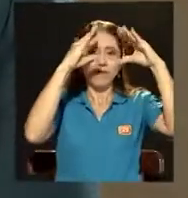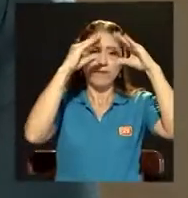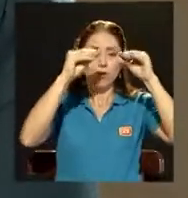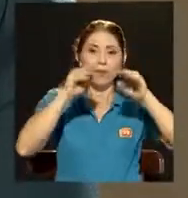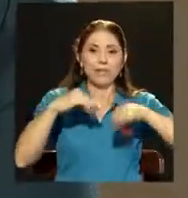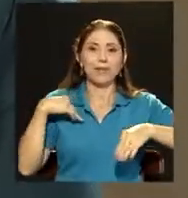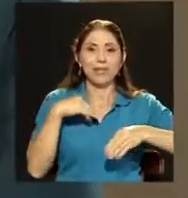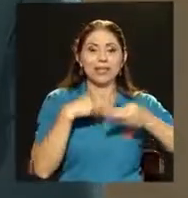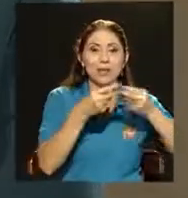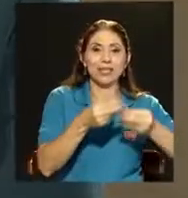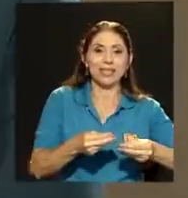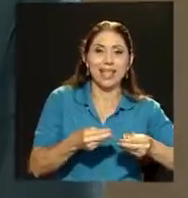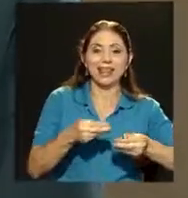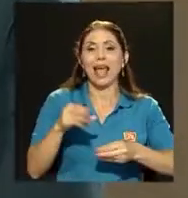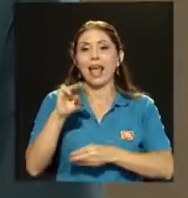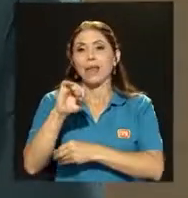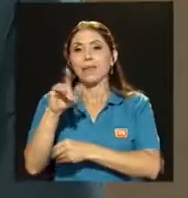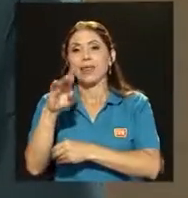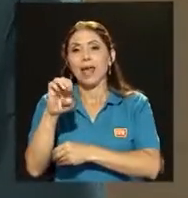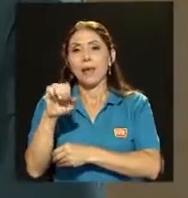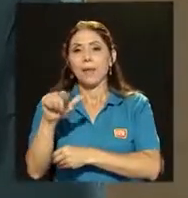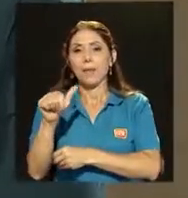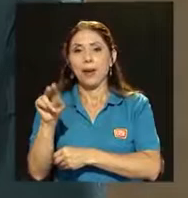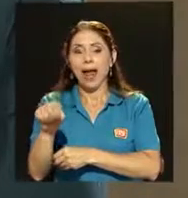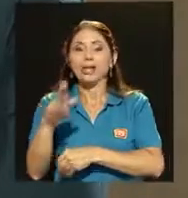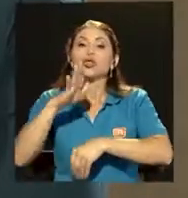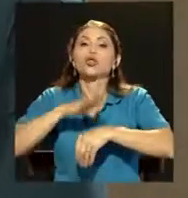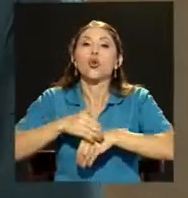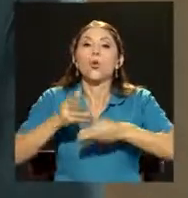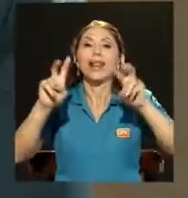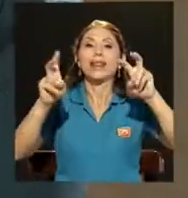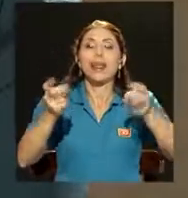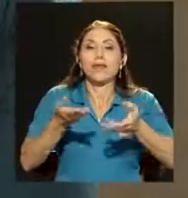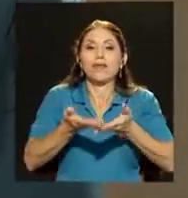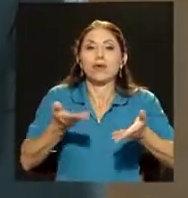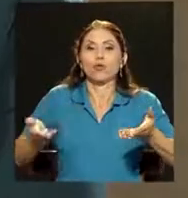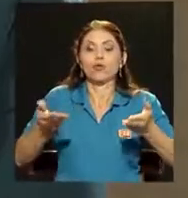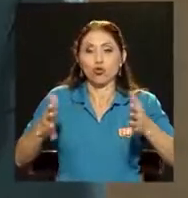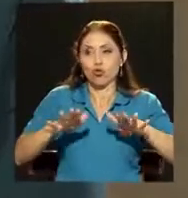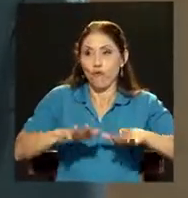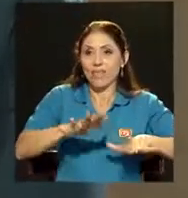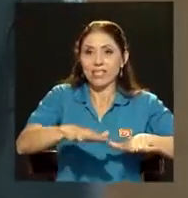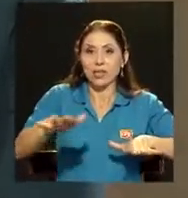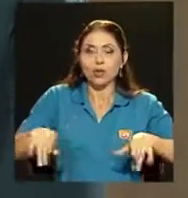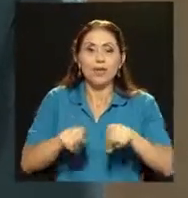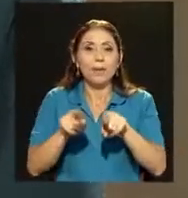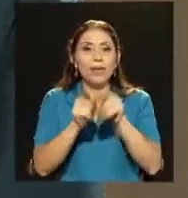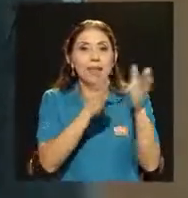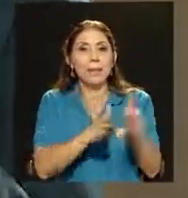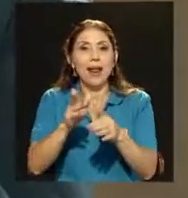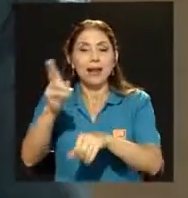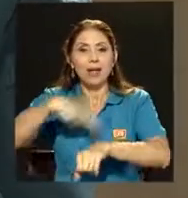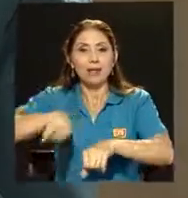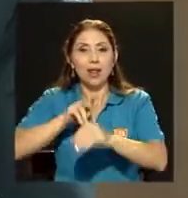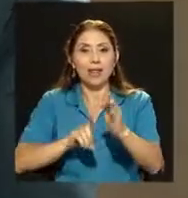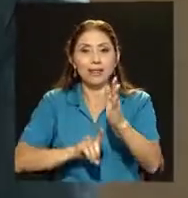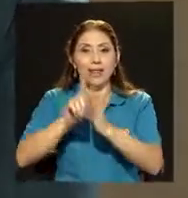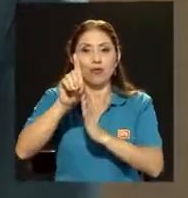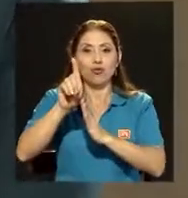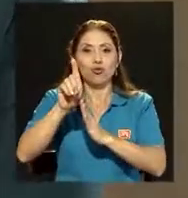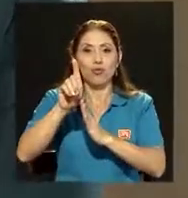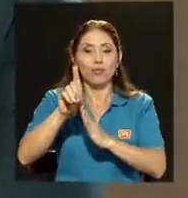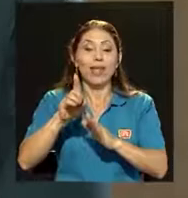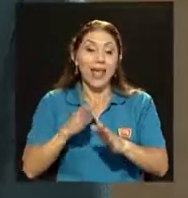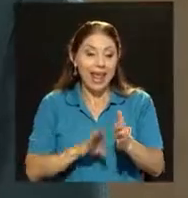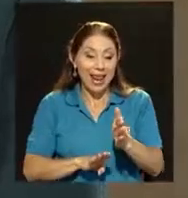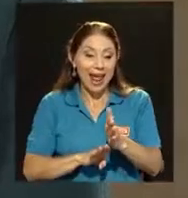tema de los recursos físicos y también del Plan Nacional de Desarrollo, el avance correspondiente al 2017